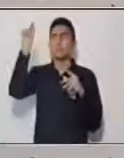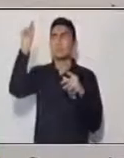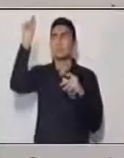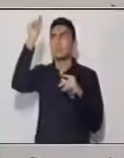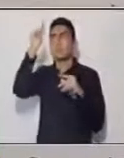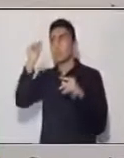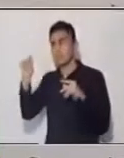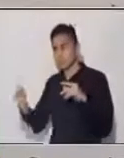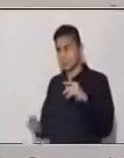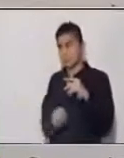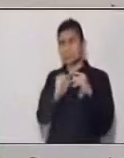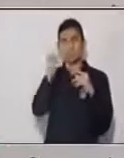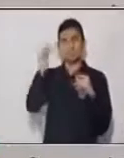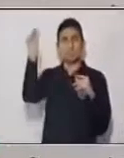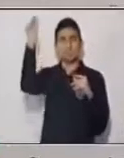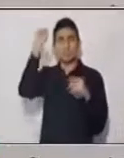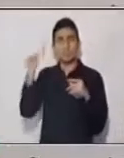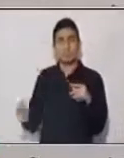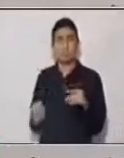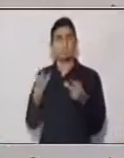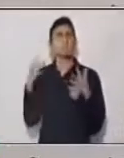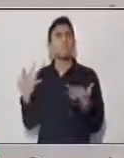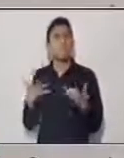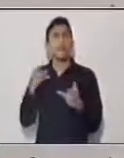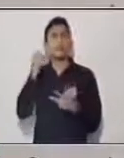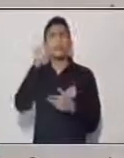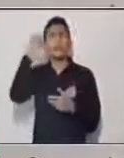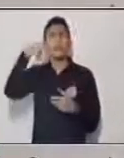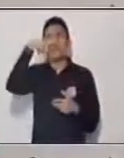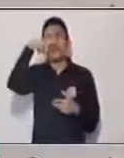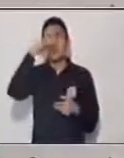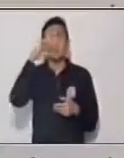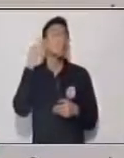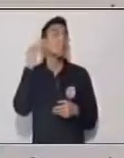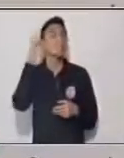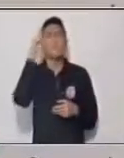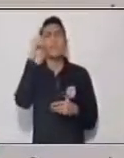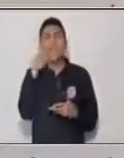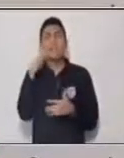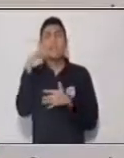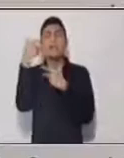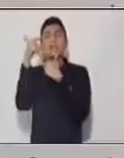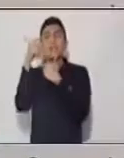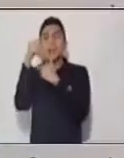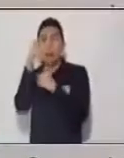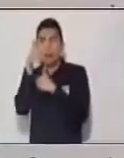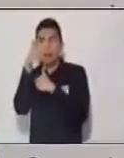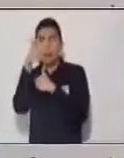alargada. No es más que la integral de los límites